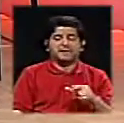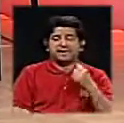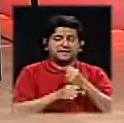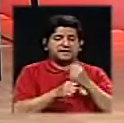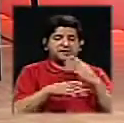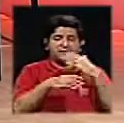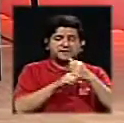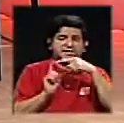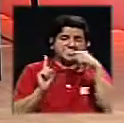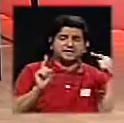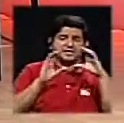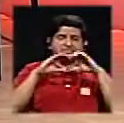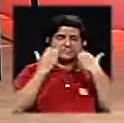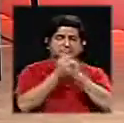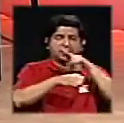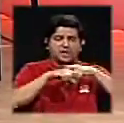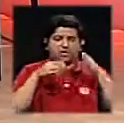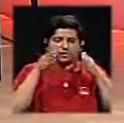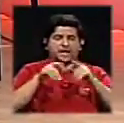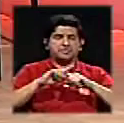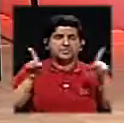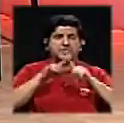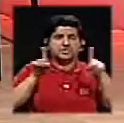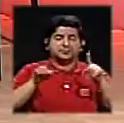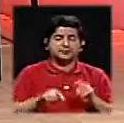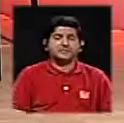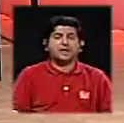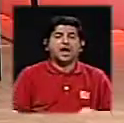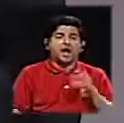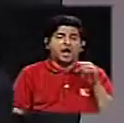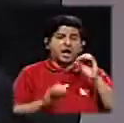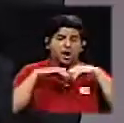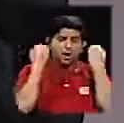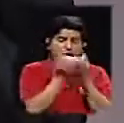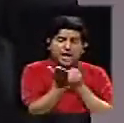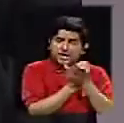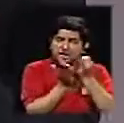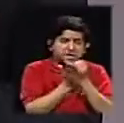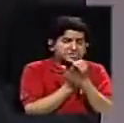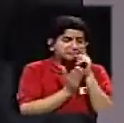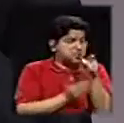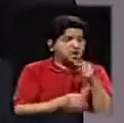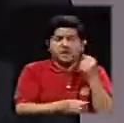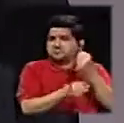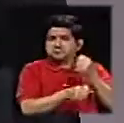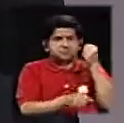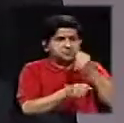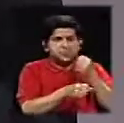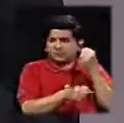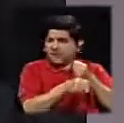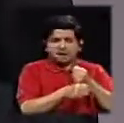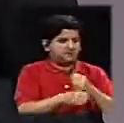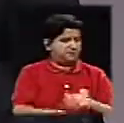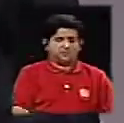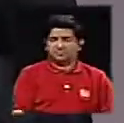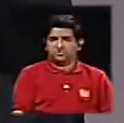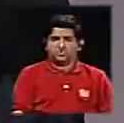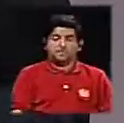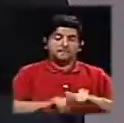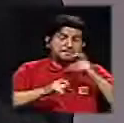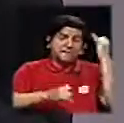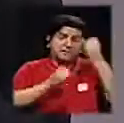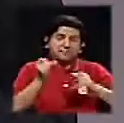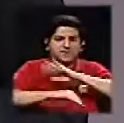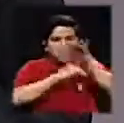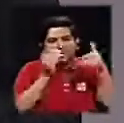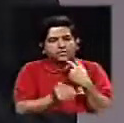tarea, pero que además hay un órgano de inspección y que quizás el órgano de inspección no hizo la tarea correspondiente, pero al final